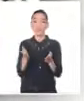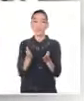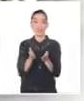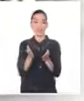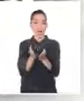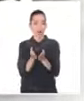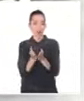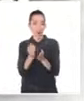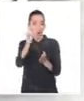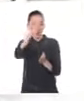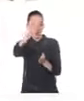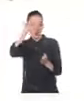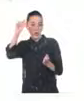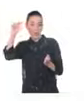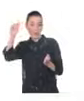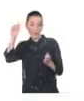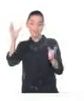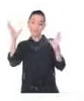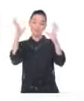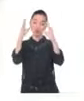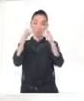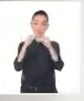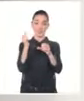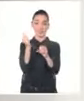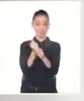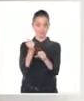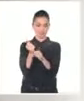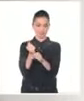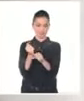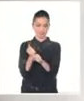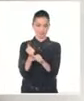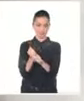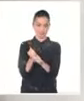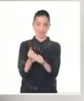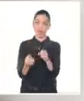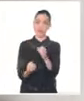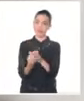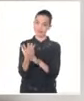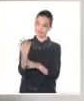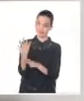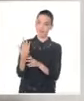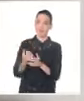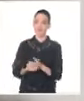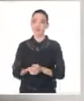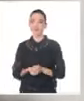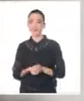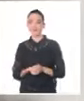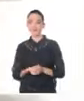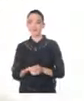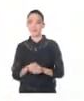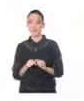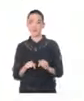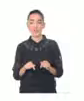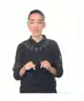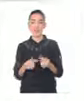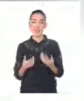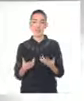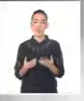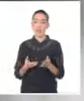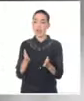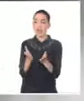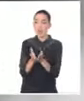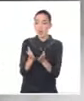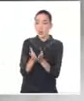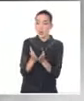hecho, considerado un acontecimiento contrahegemónico, al abrir las puertas del centro educativo por primera vez para el pueblo trabajador. Su